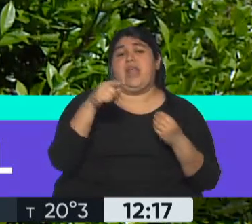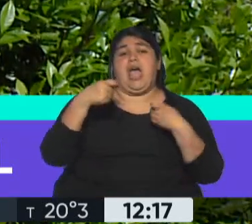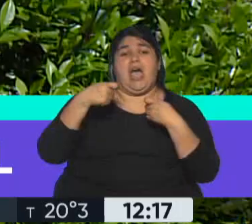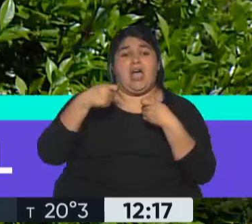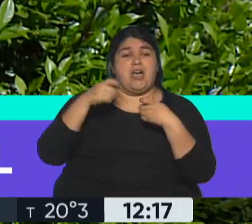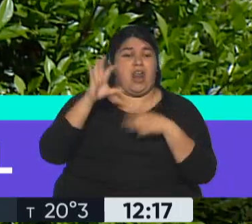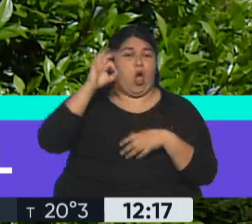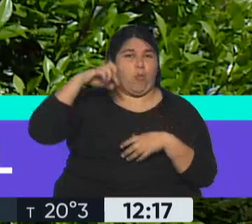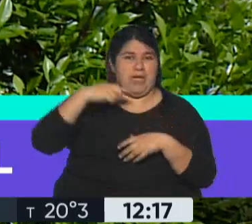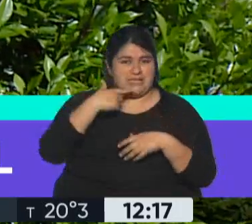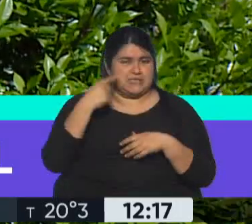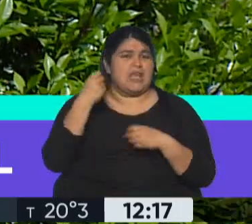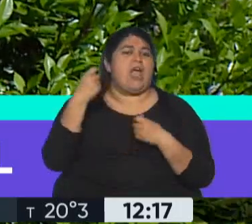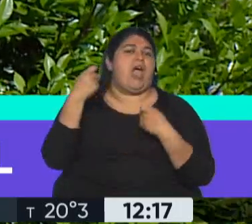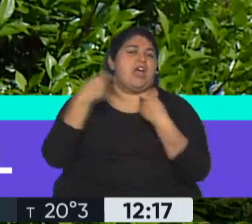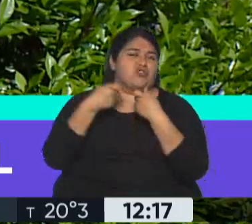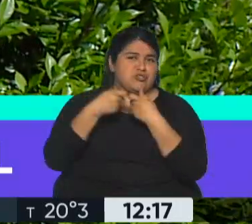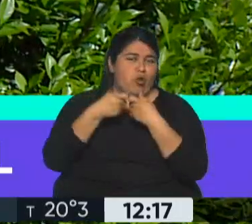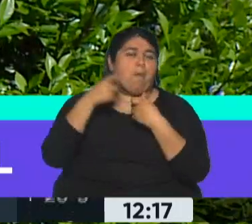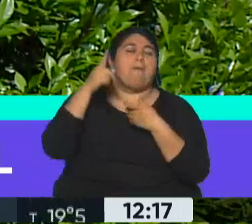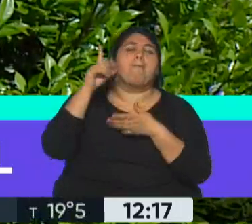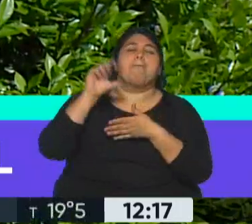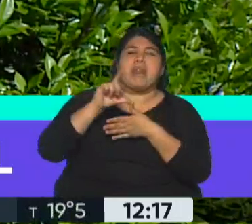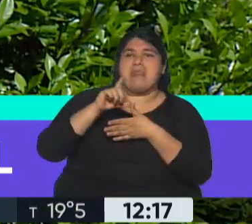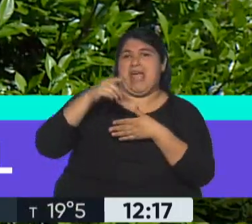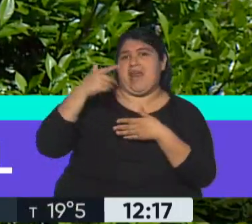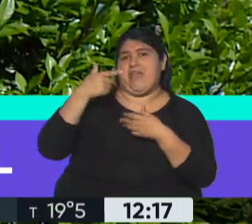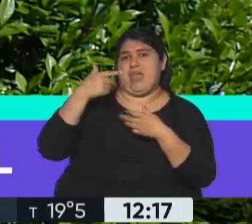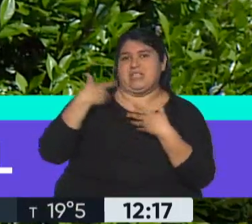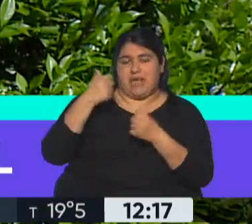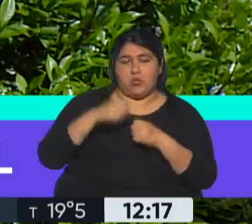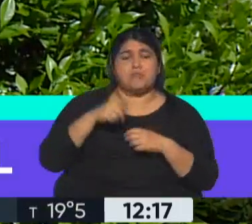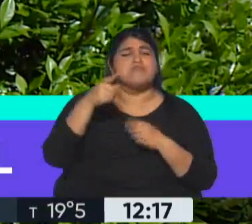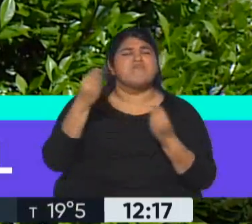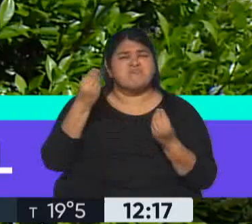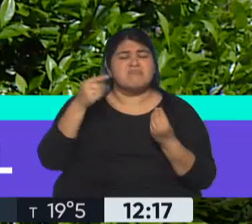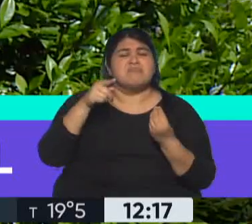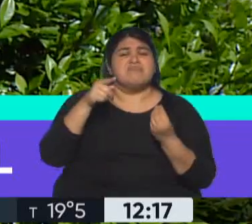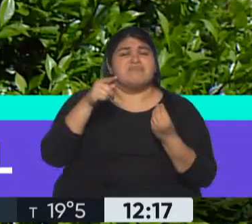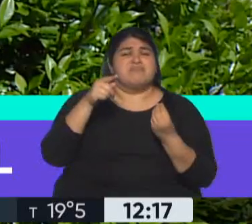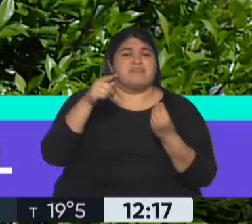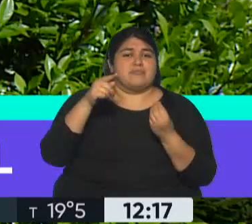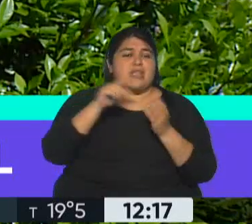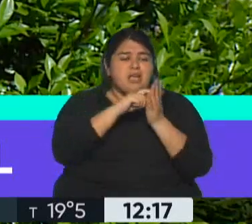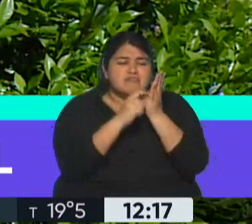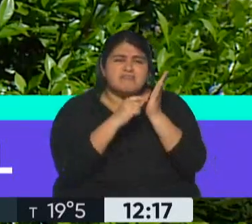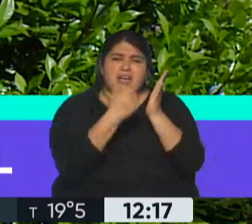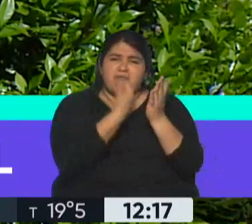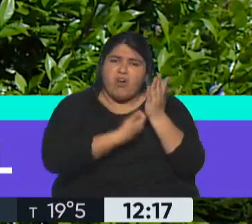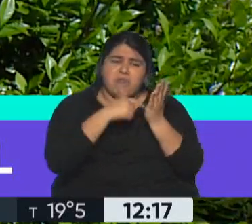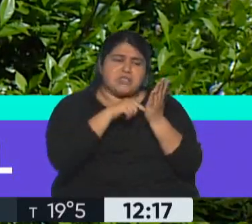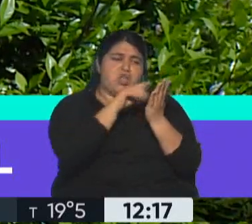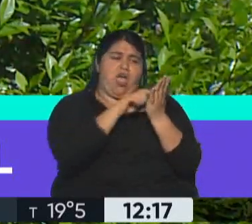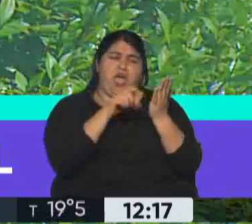panamericana de la salud que es el punto de corte para determinar cuando un producto tiene exceso en estos nutrientes críticos este